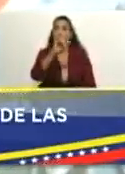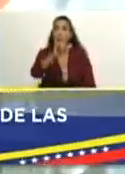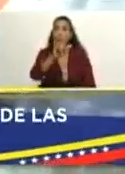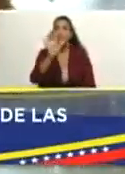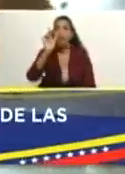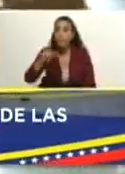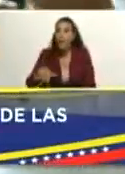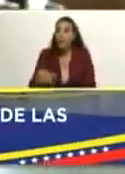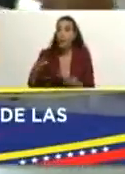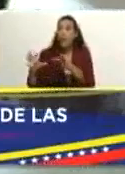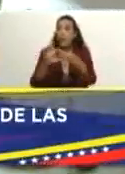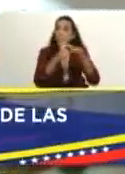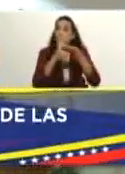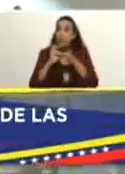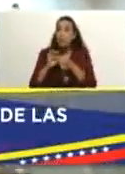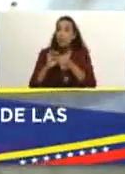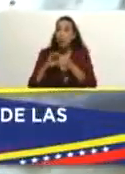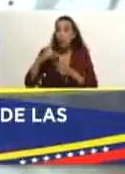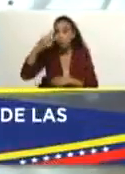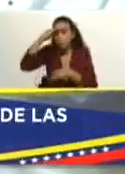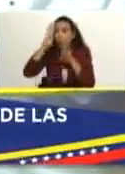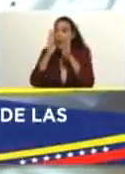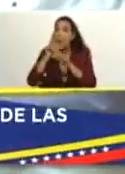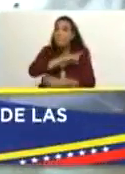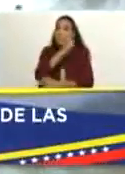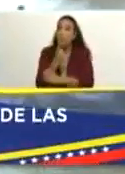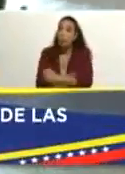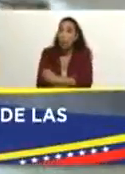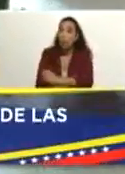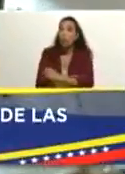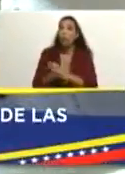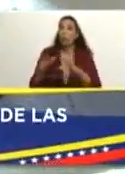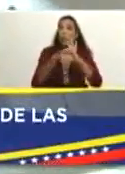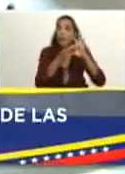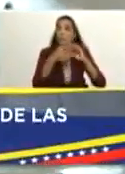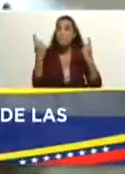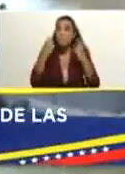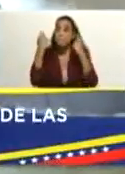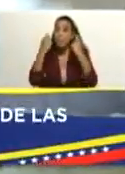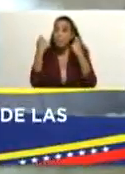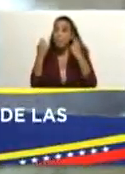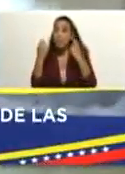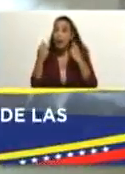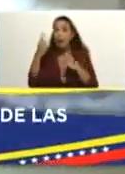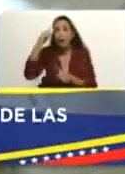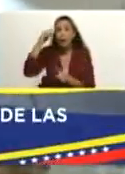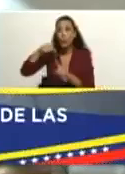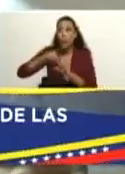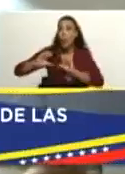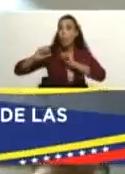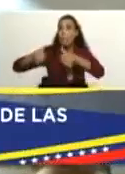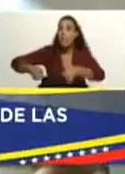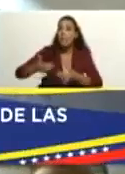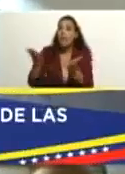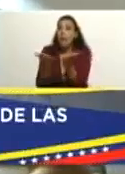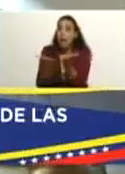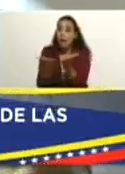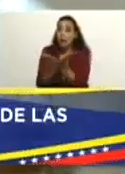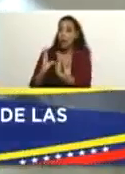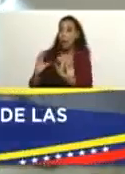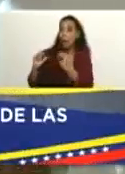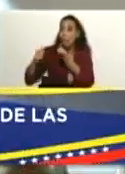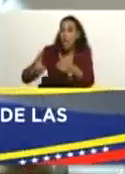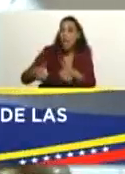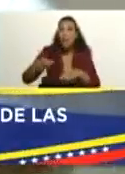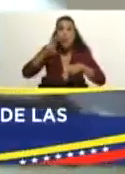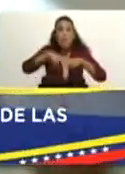militares, Unión Cívico-Militar, Unión del Poder Militar, Unión del Poder Popular, para que cuando empiecen las clases,